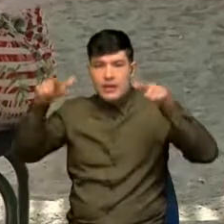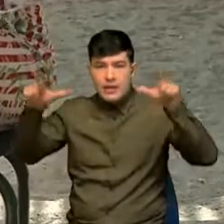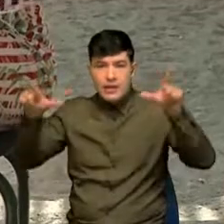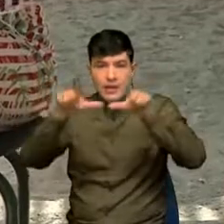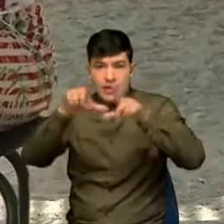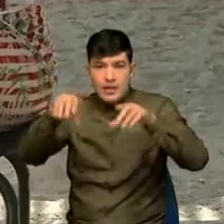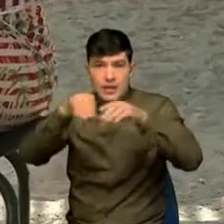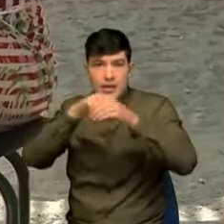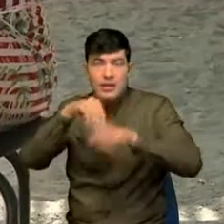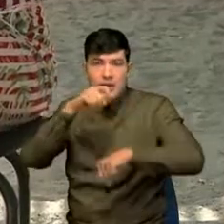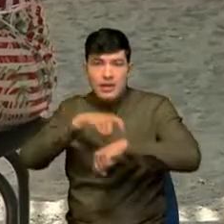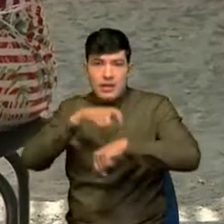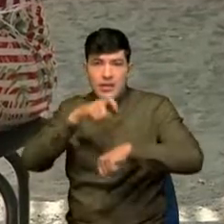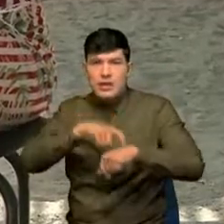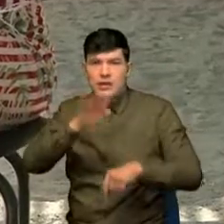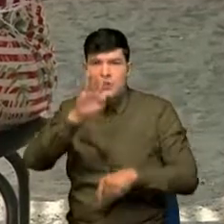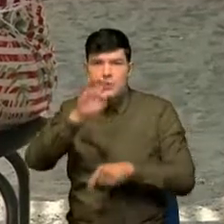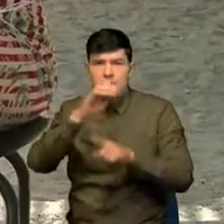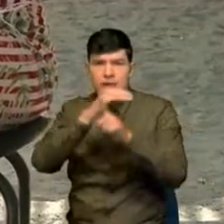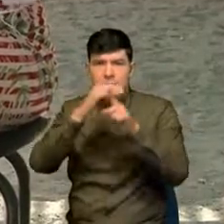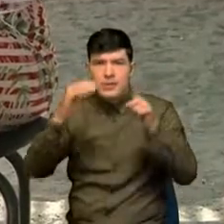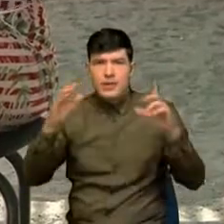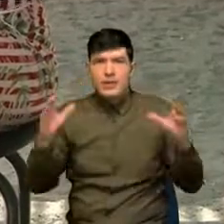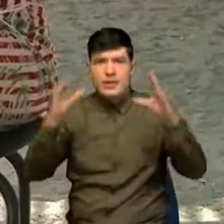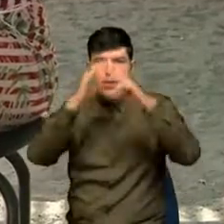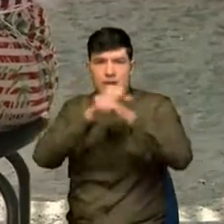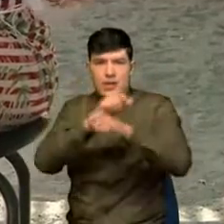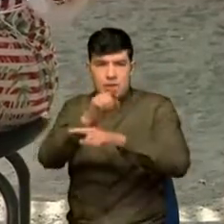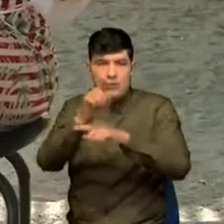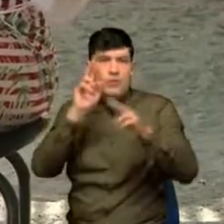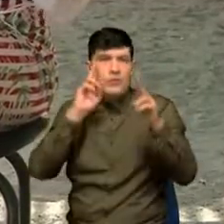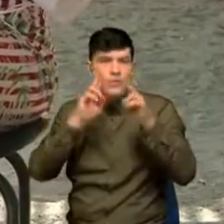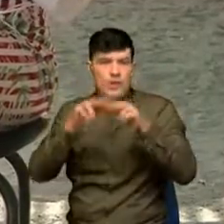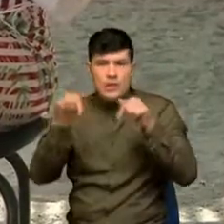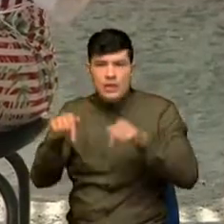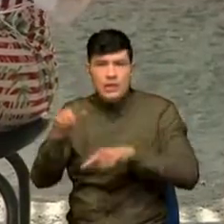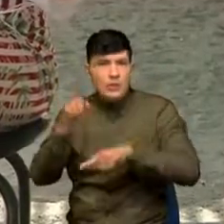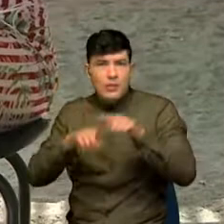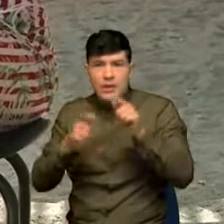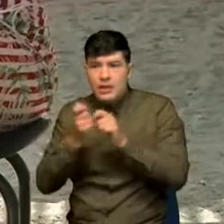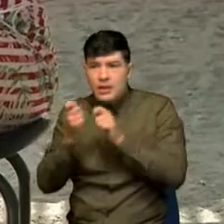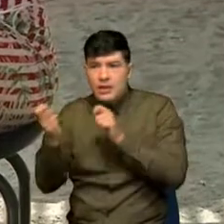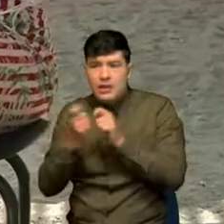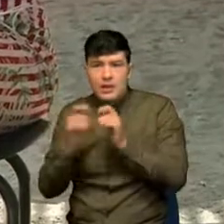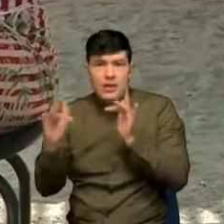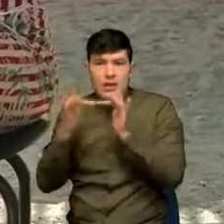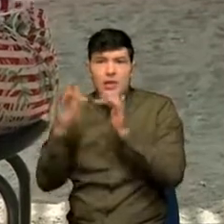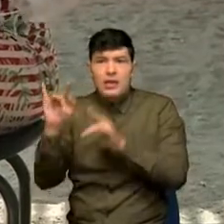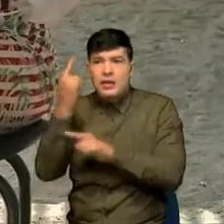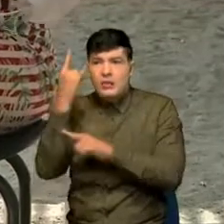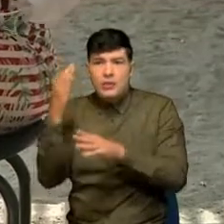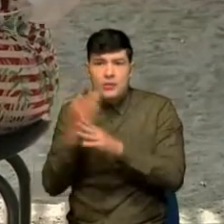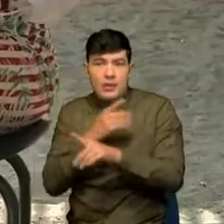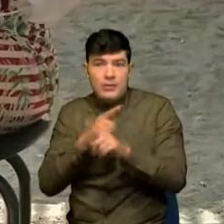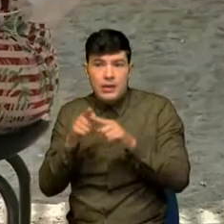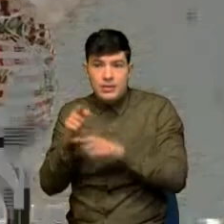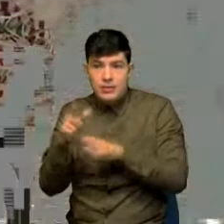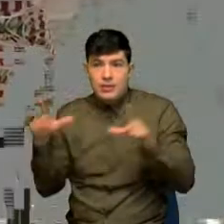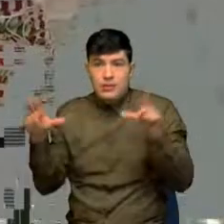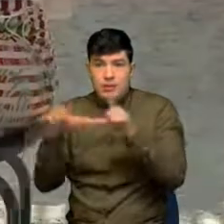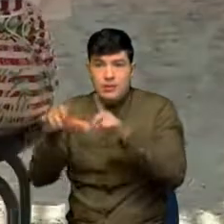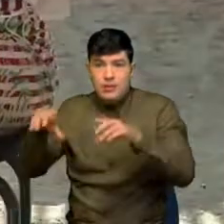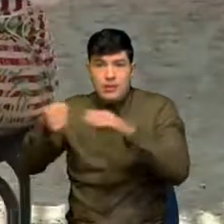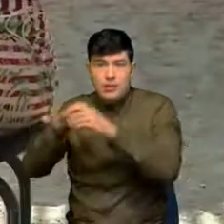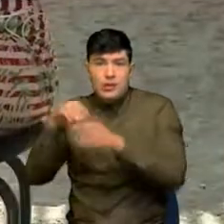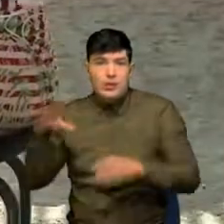a partir de las 9:30 de la noche. Pueden conectarse, quienes no puedan acercarse por algún inconveniente, pues tendrán a través de las pantallas del Canal TRO toda